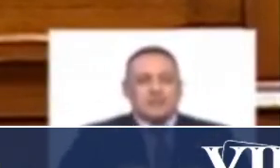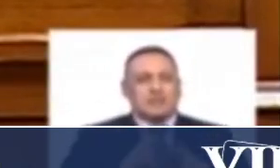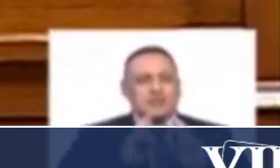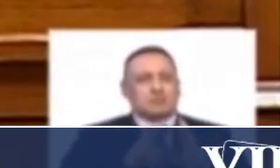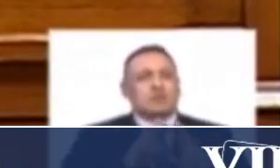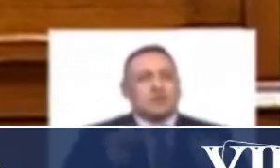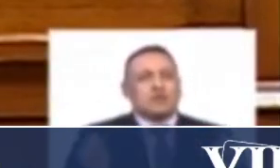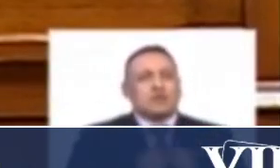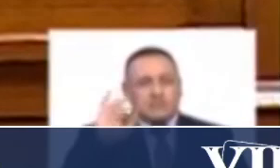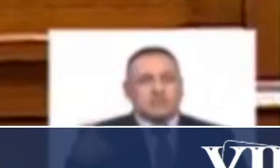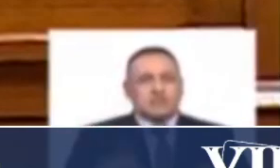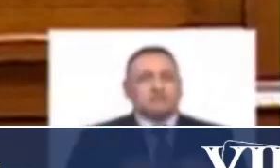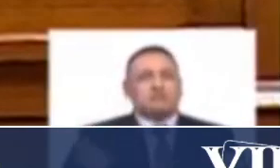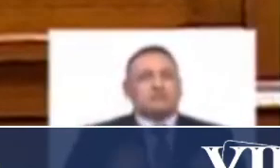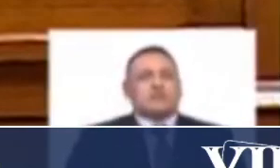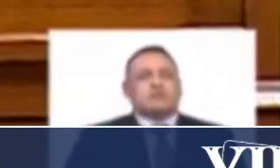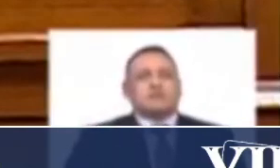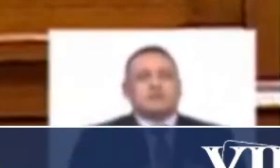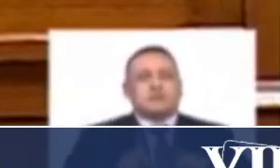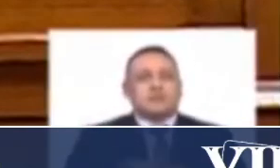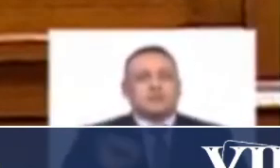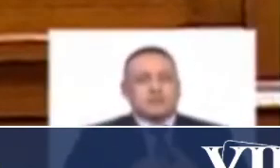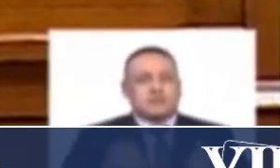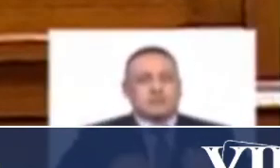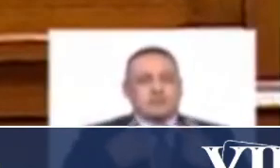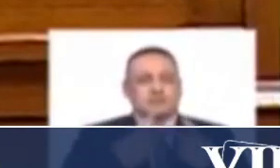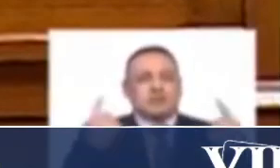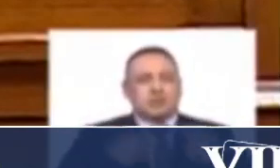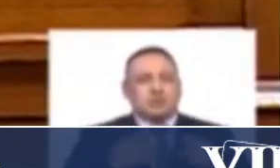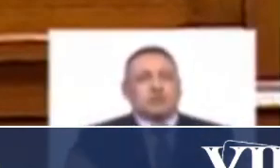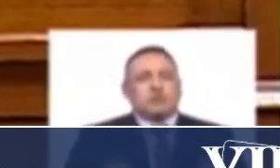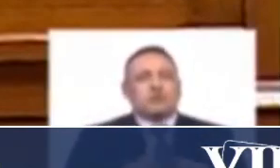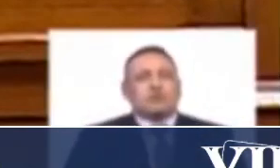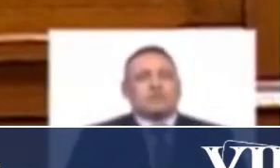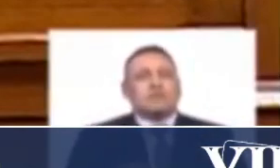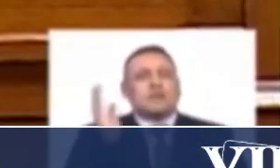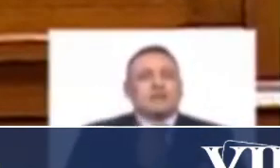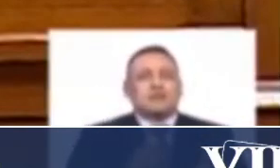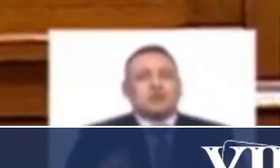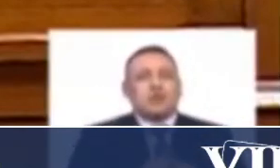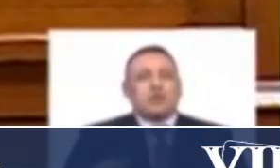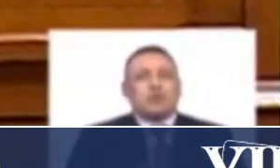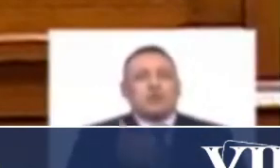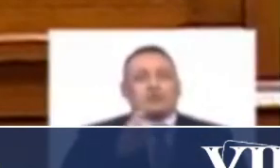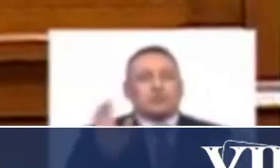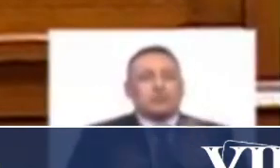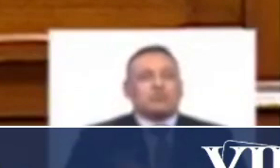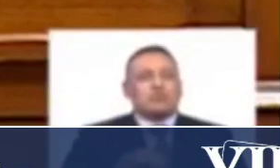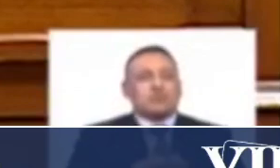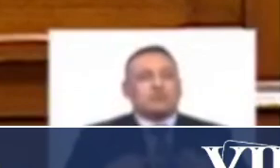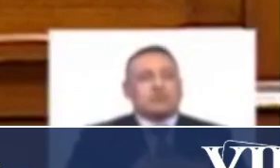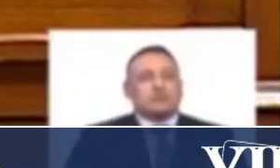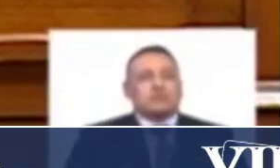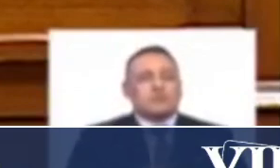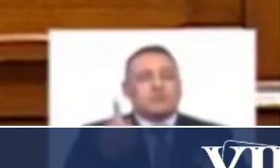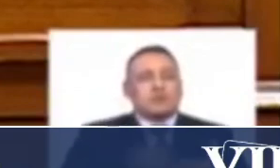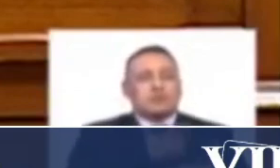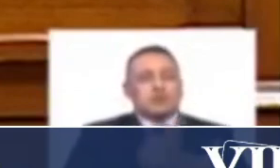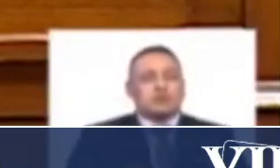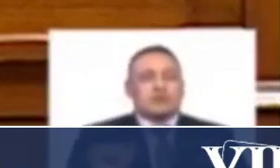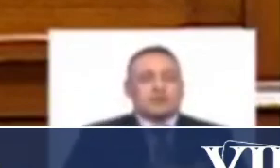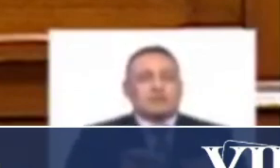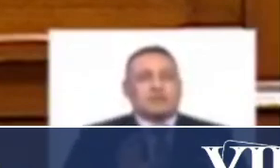y proporcional. Tampoco es correcto imponer 120 días de suspensión en funciones en un caso